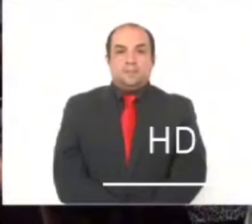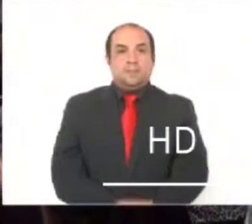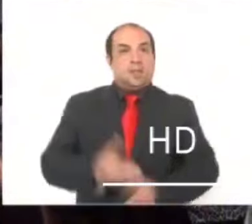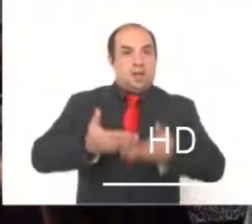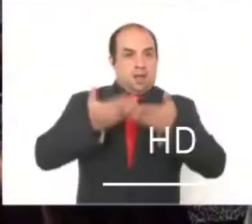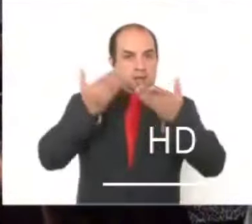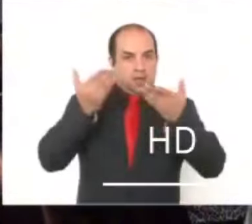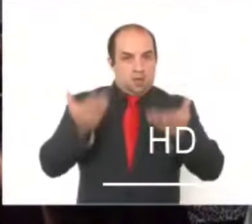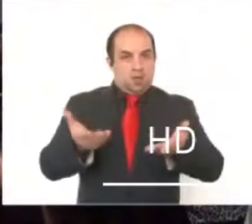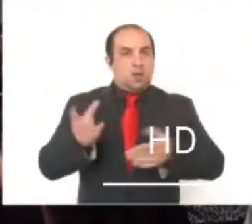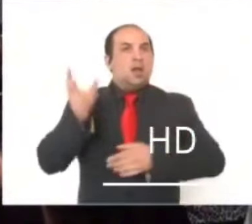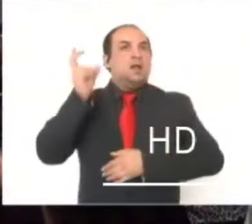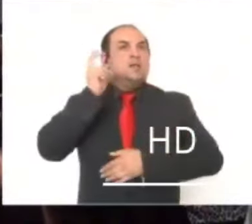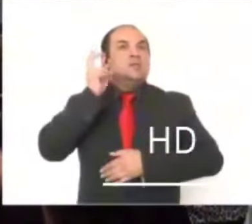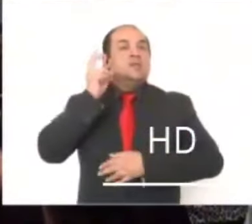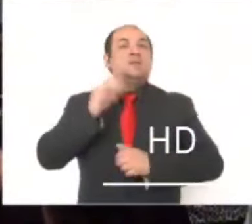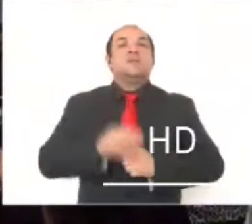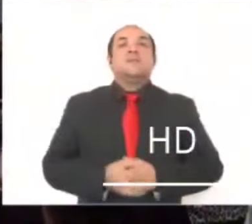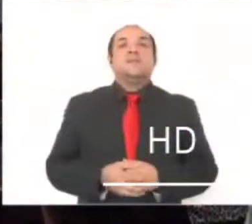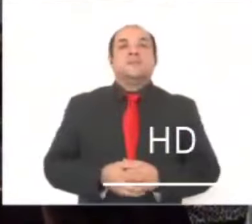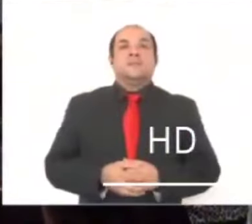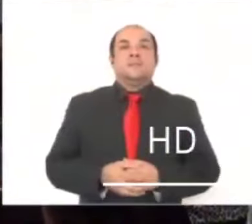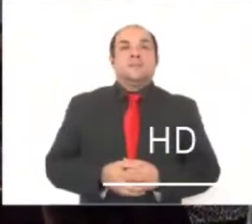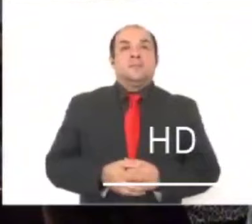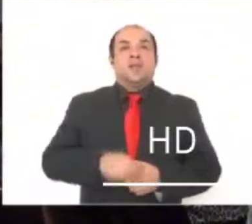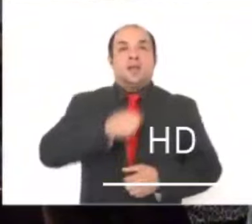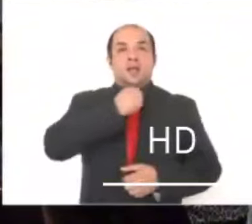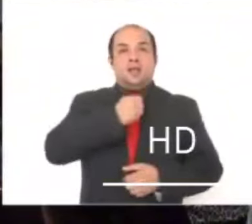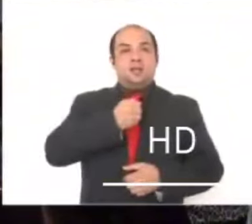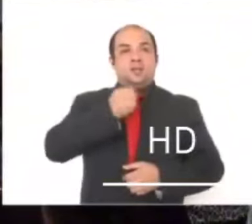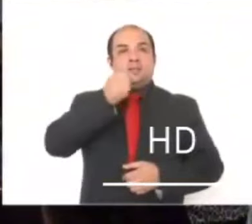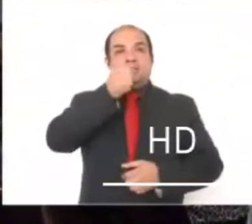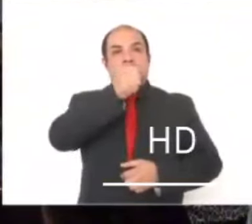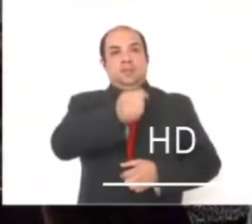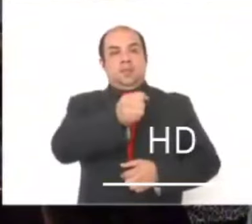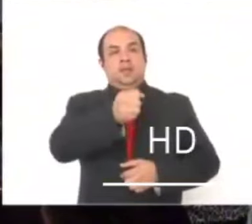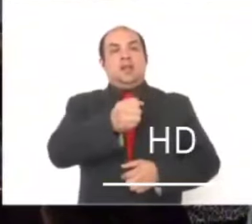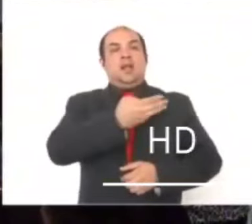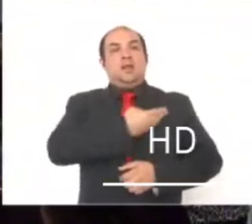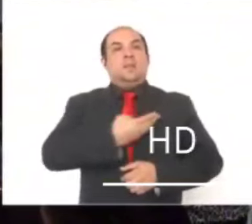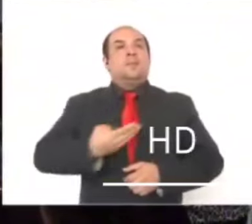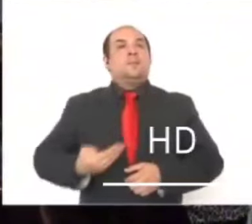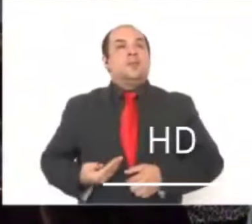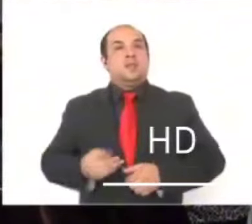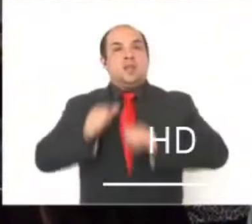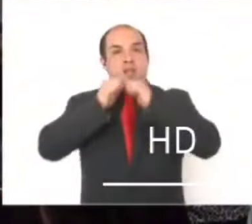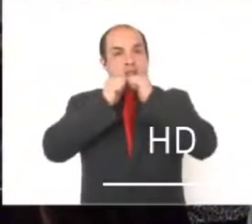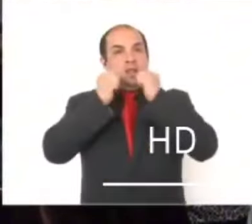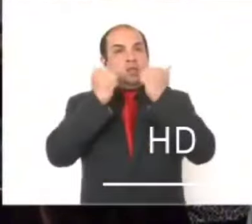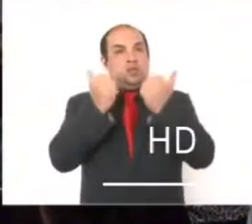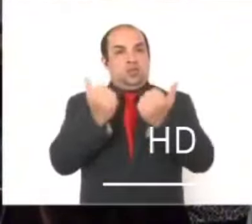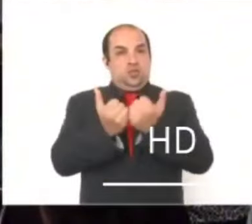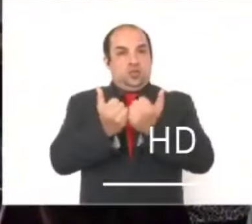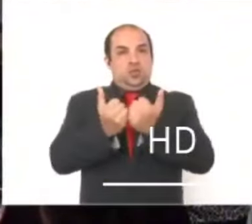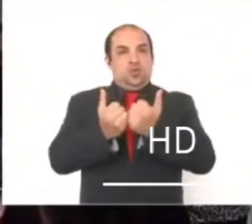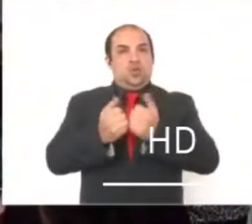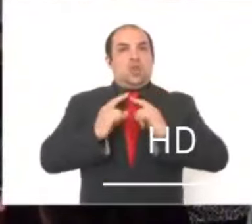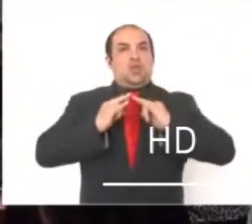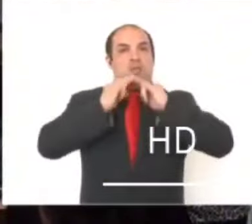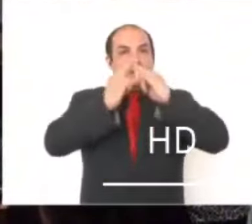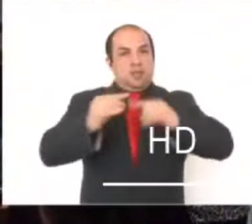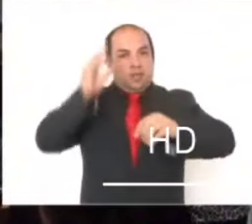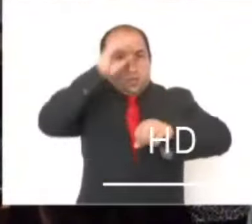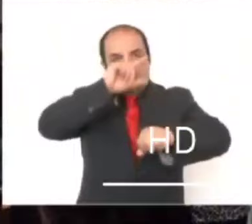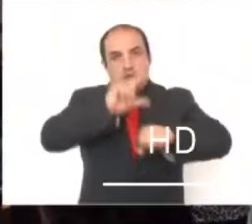Y ahora vamos a escuchar el uso de la palabra del presidente de la Asociación Tianguis Cultural El Chopo, Felipe